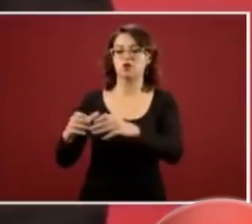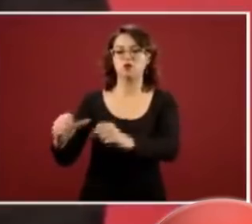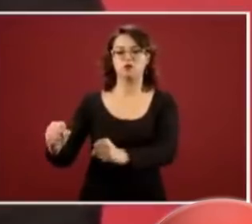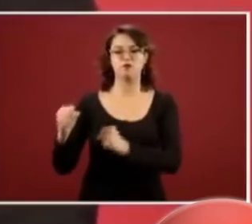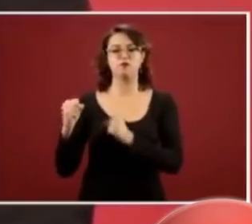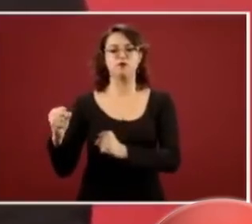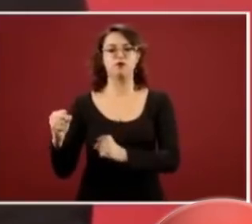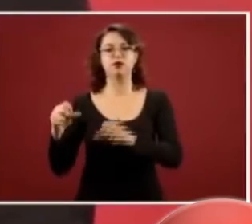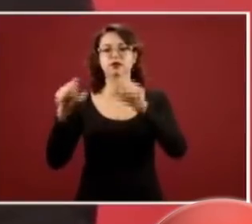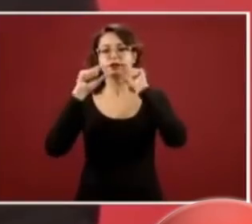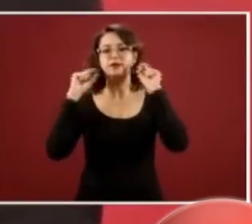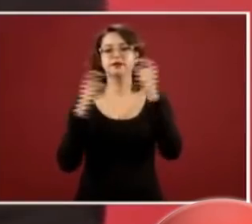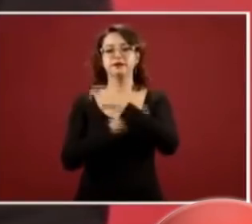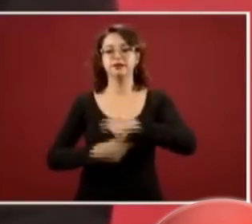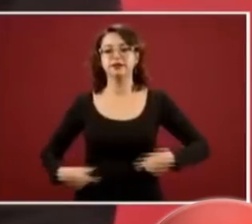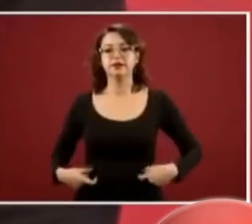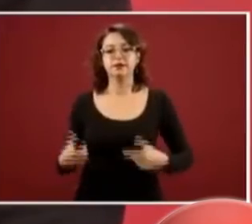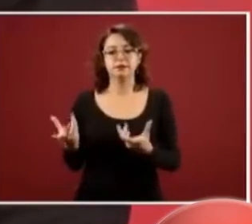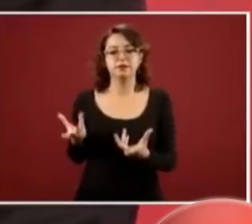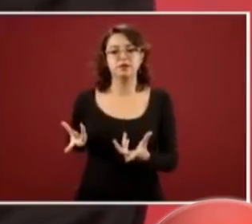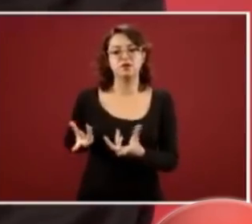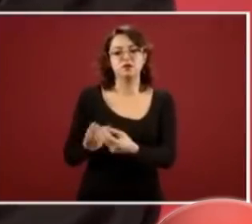movimiento zapatista.